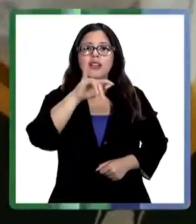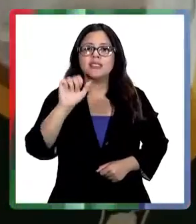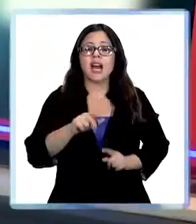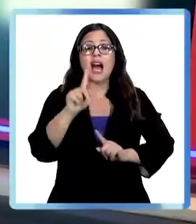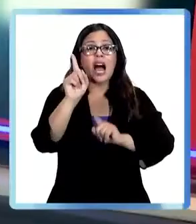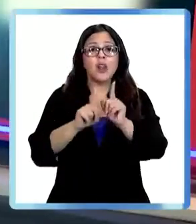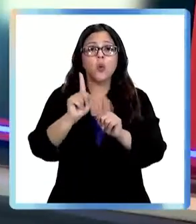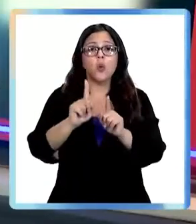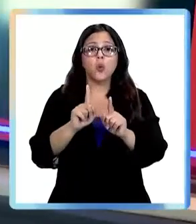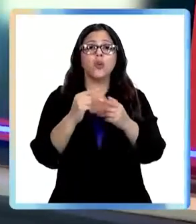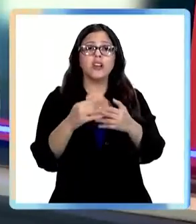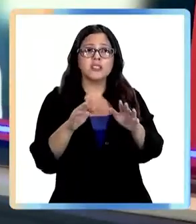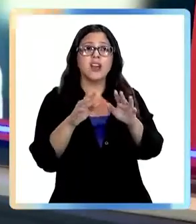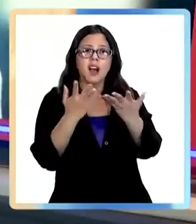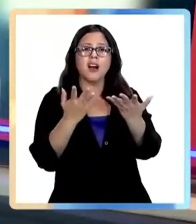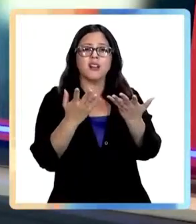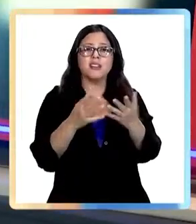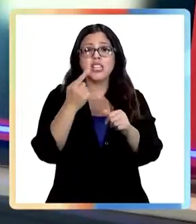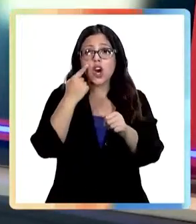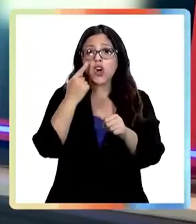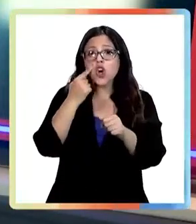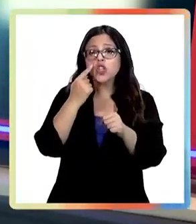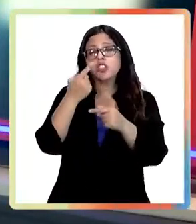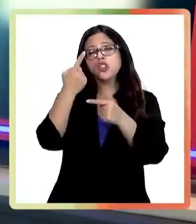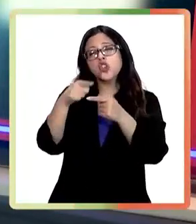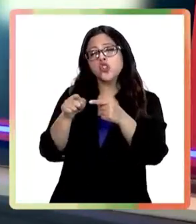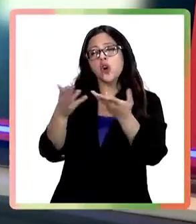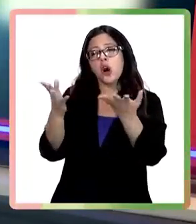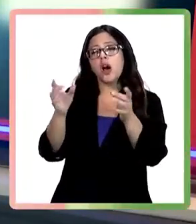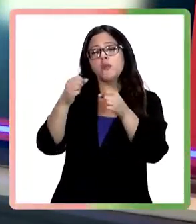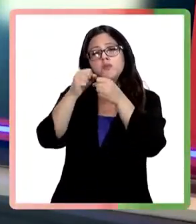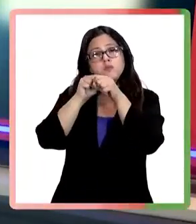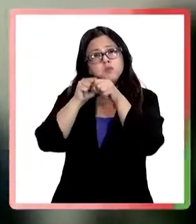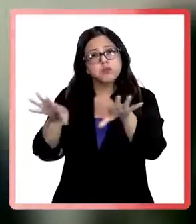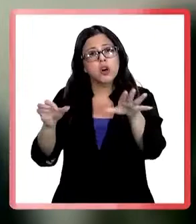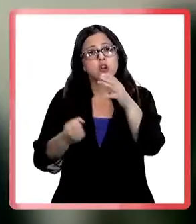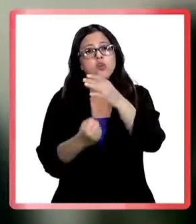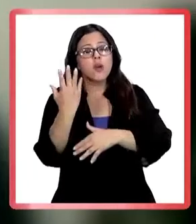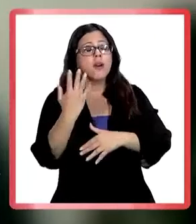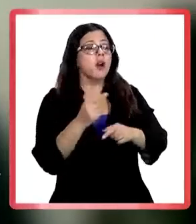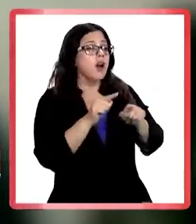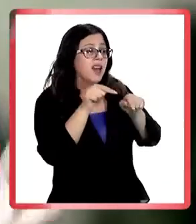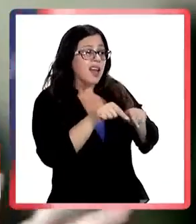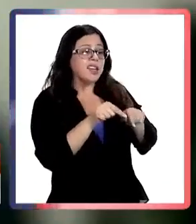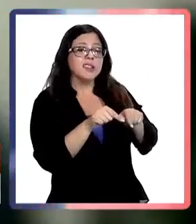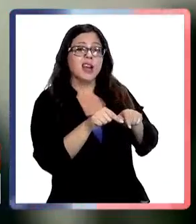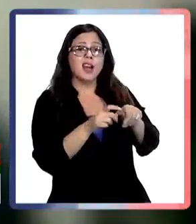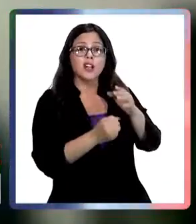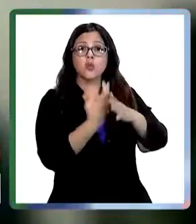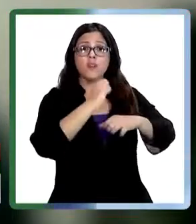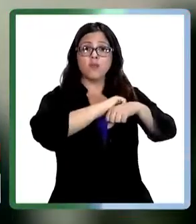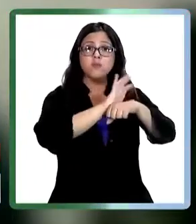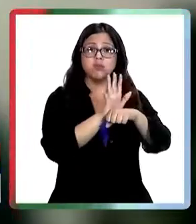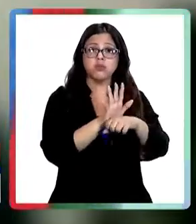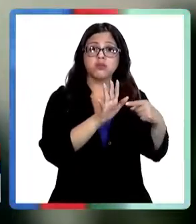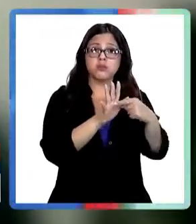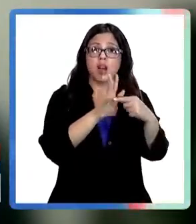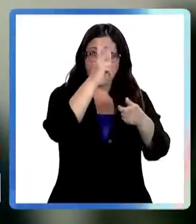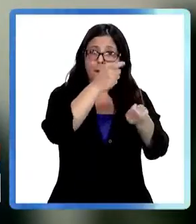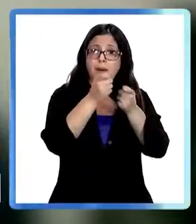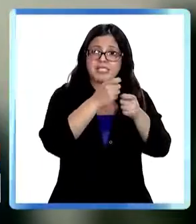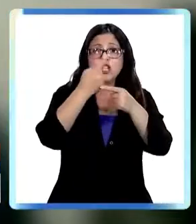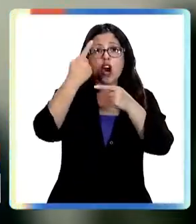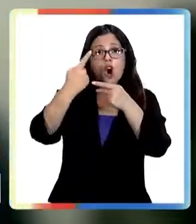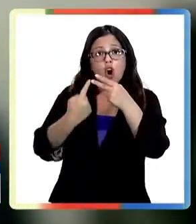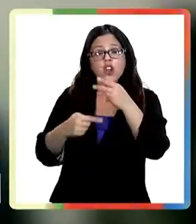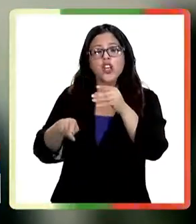pueden ir orientando a uno que otro virus. En el caso de esta nueva cepa, claro, tiene mucho de los otros virus, pero se han